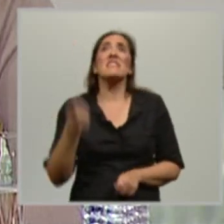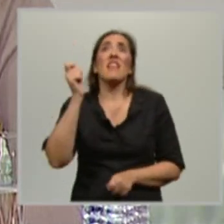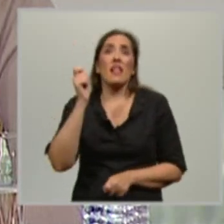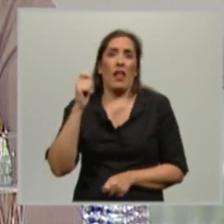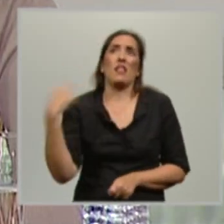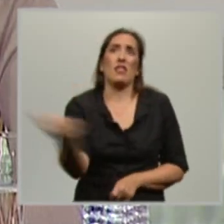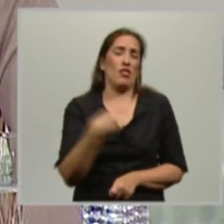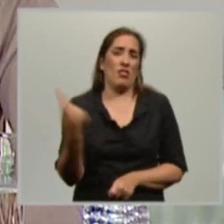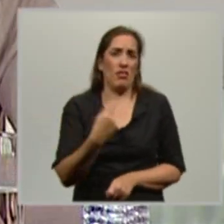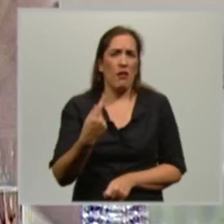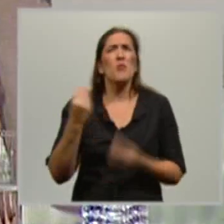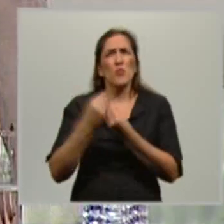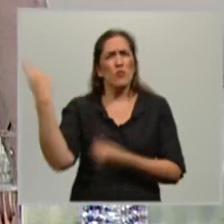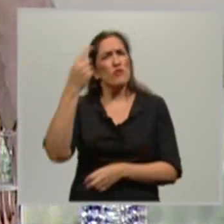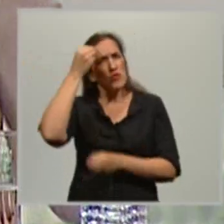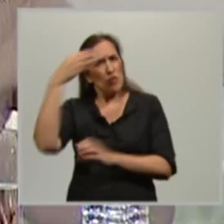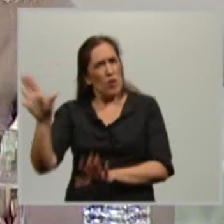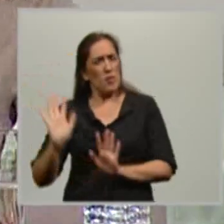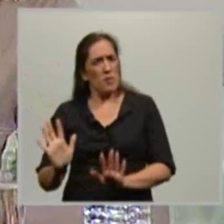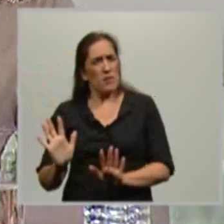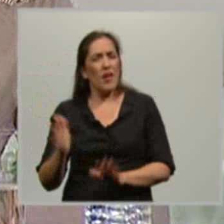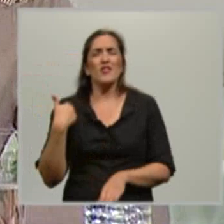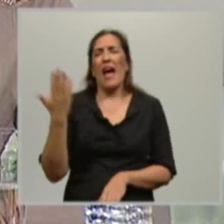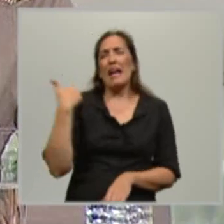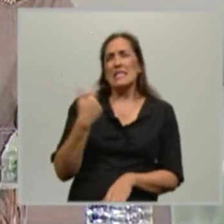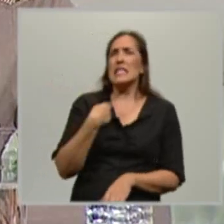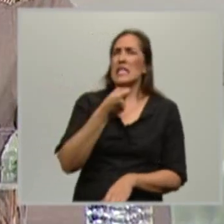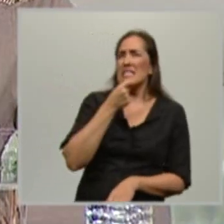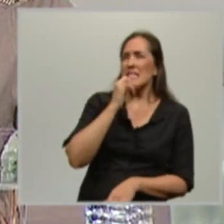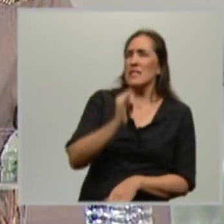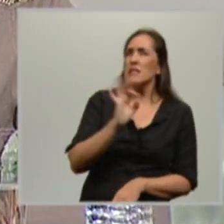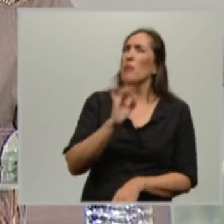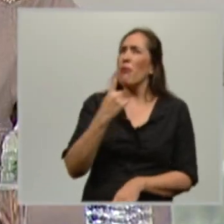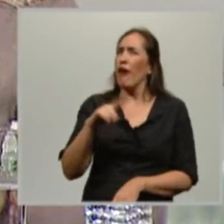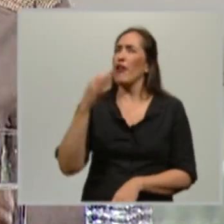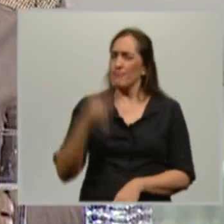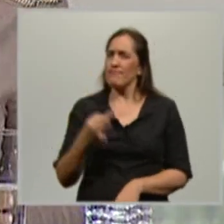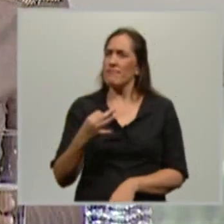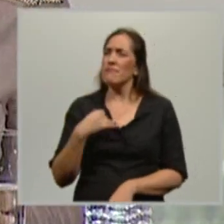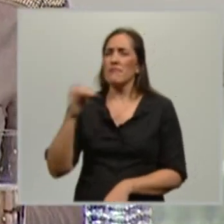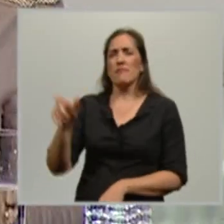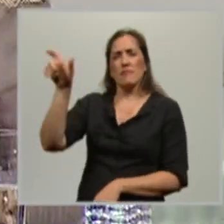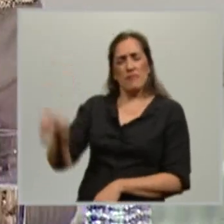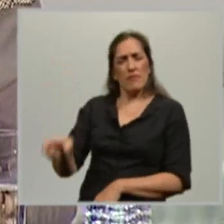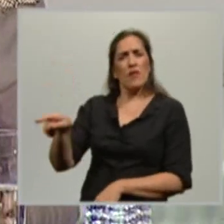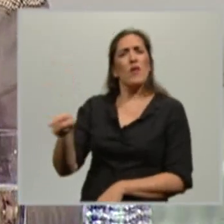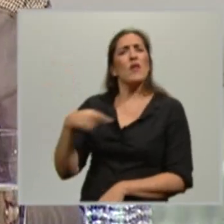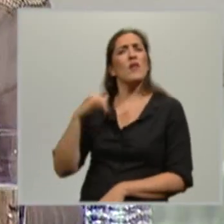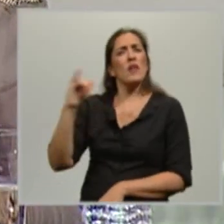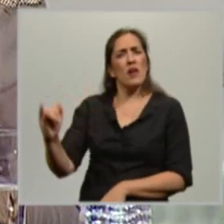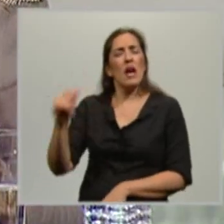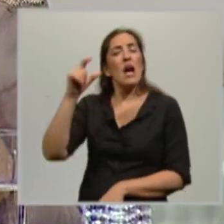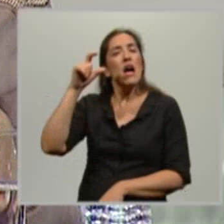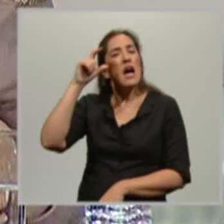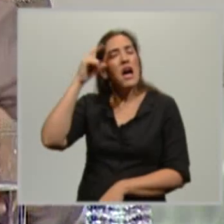Muchas veces se olvidan. Yo ayer le decía, medio en broma, medio en serio, Eduardo Hernequian, mirá, hoy muchos diarios dicen,